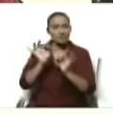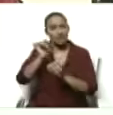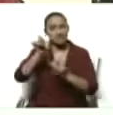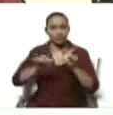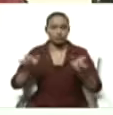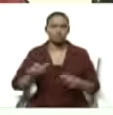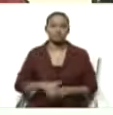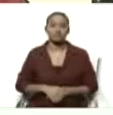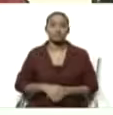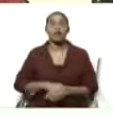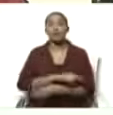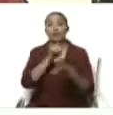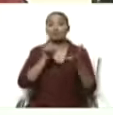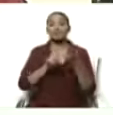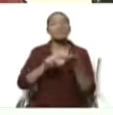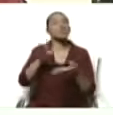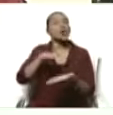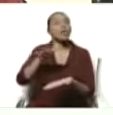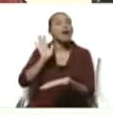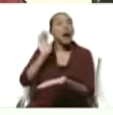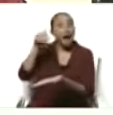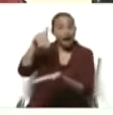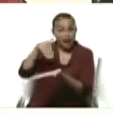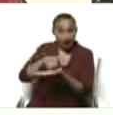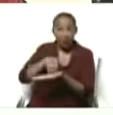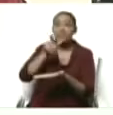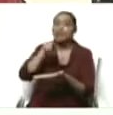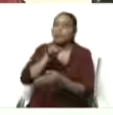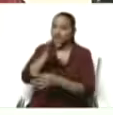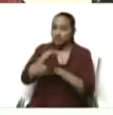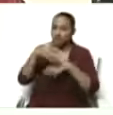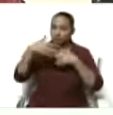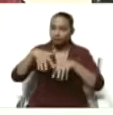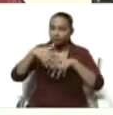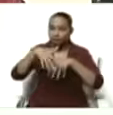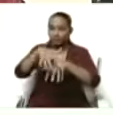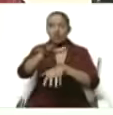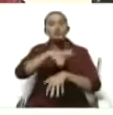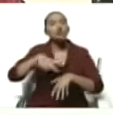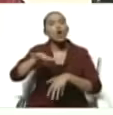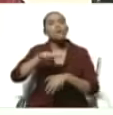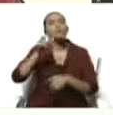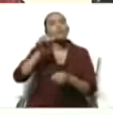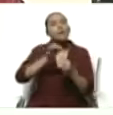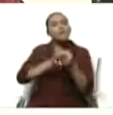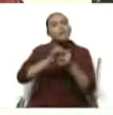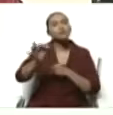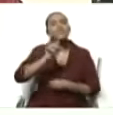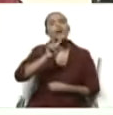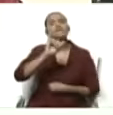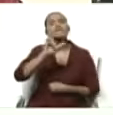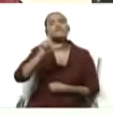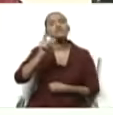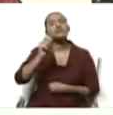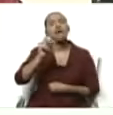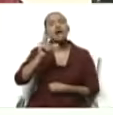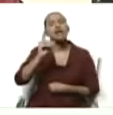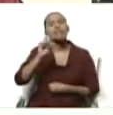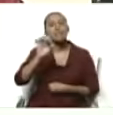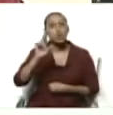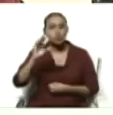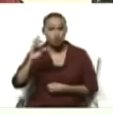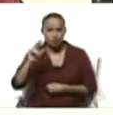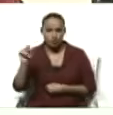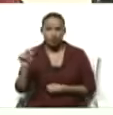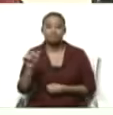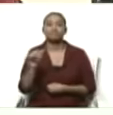en aragua también un recorrido muy bonito es Villa de cura firmó acuerdos con turqu